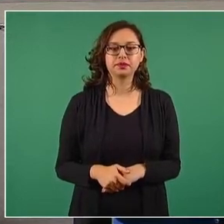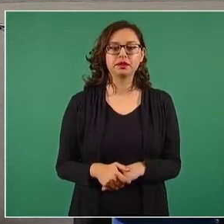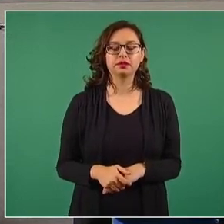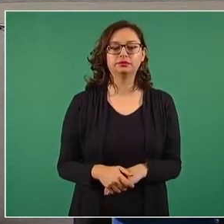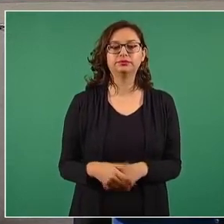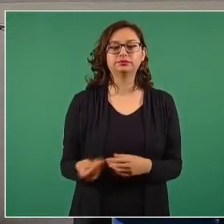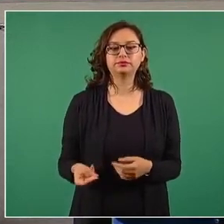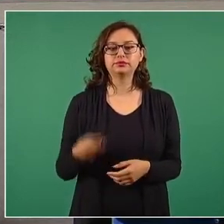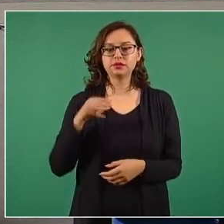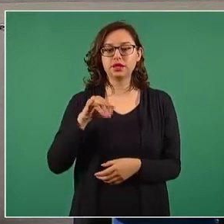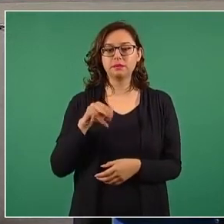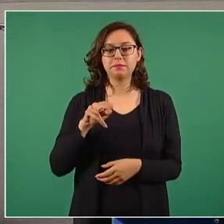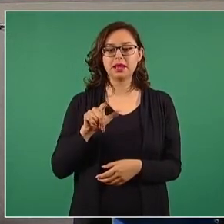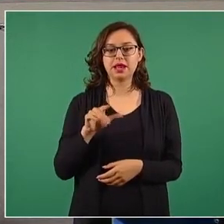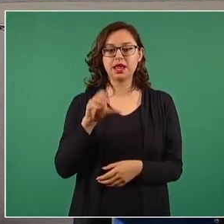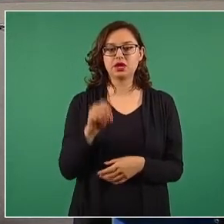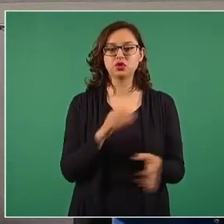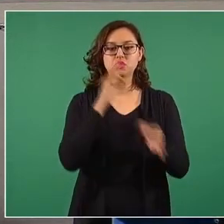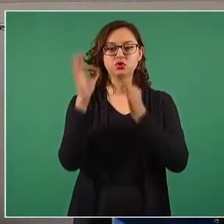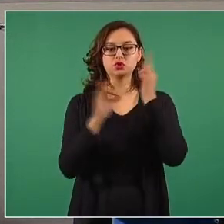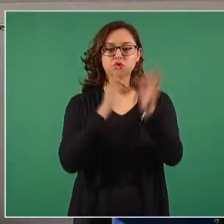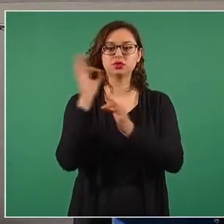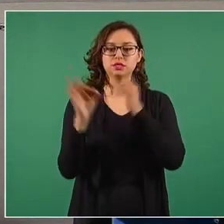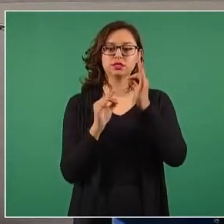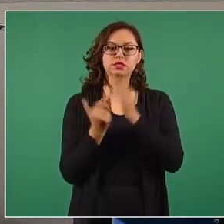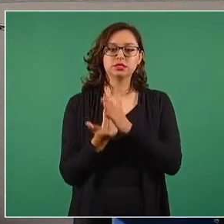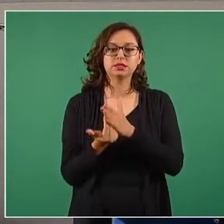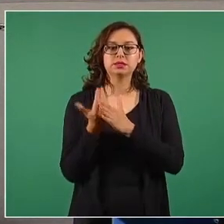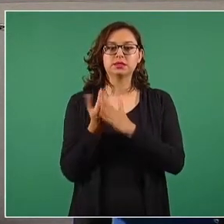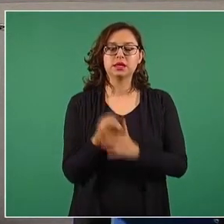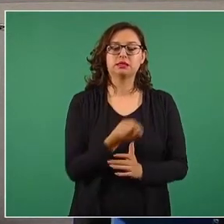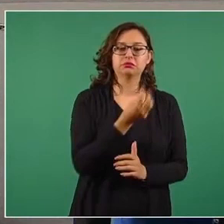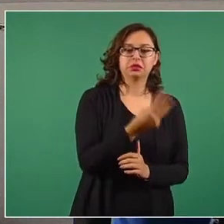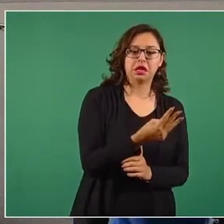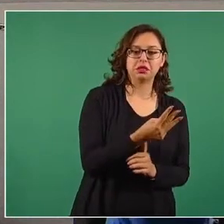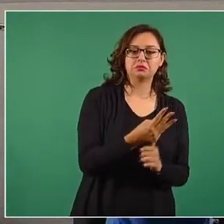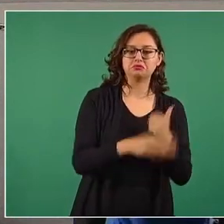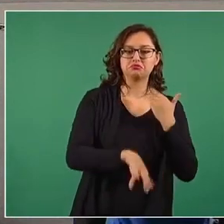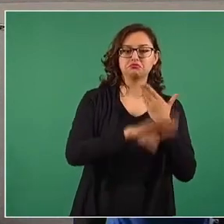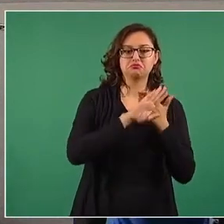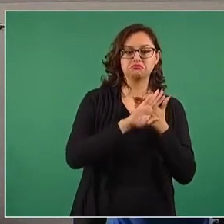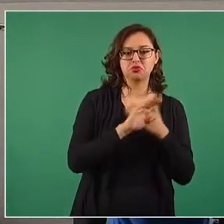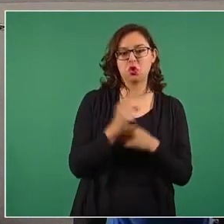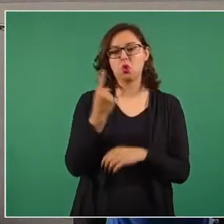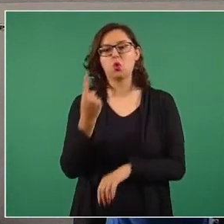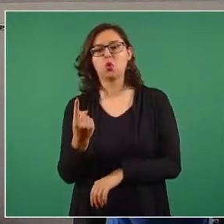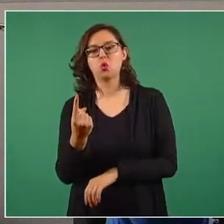Milenio Noticias. Mañana, 3-2.